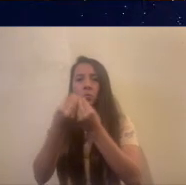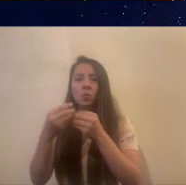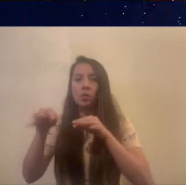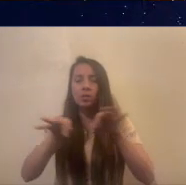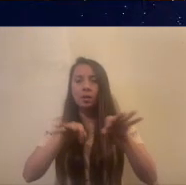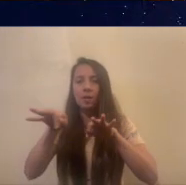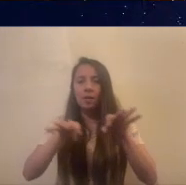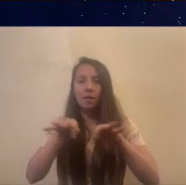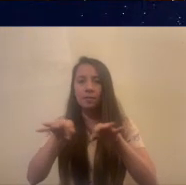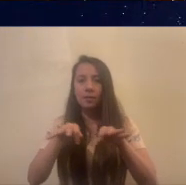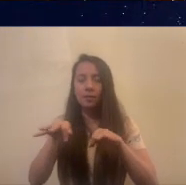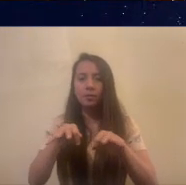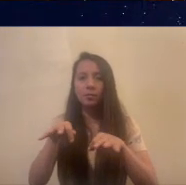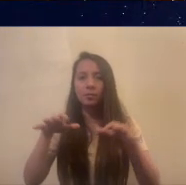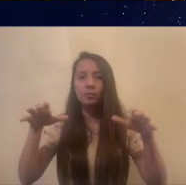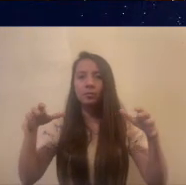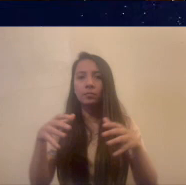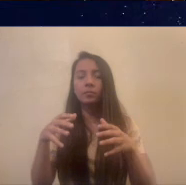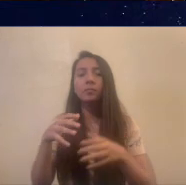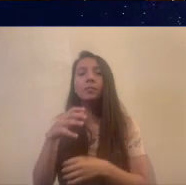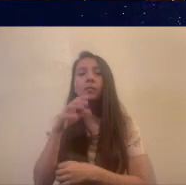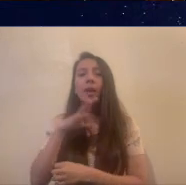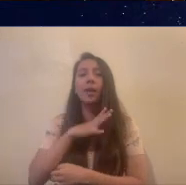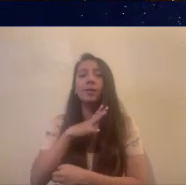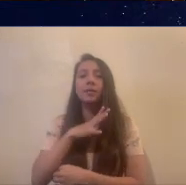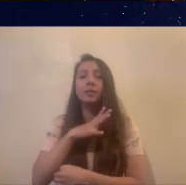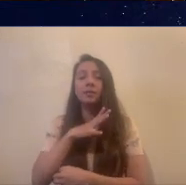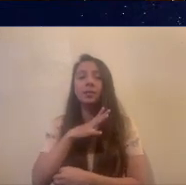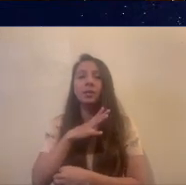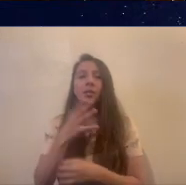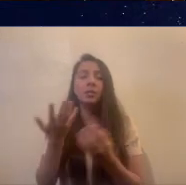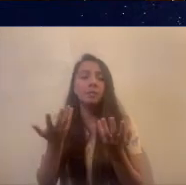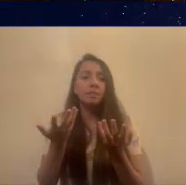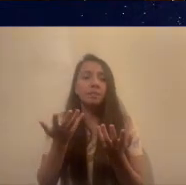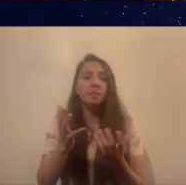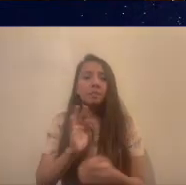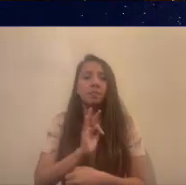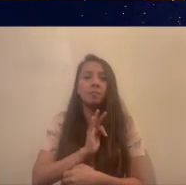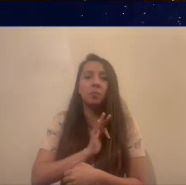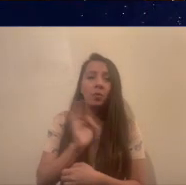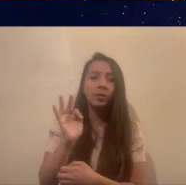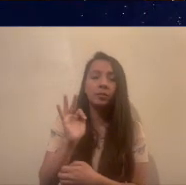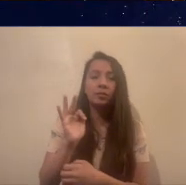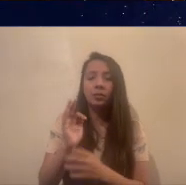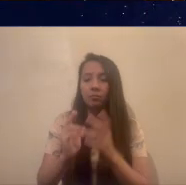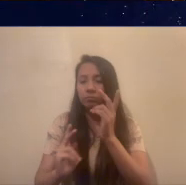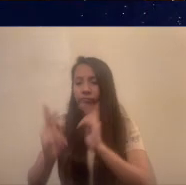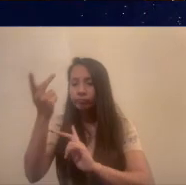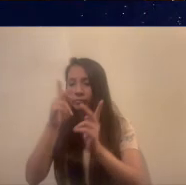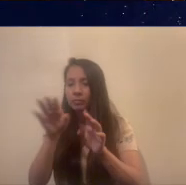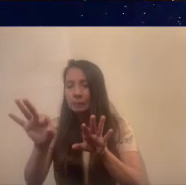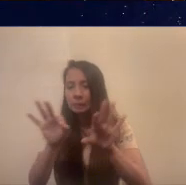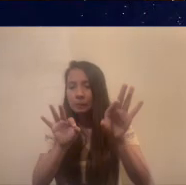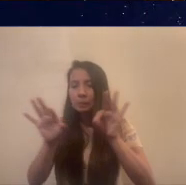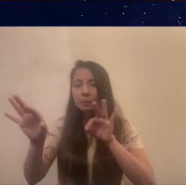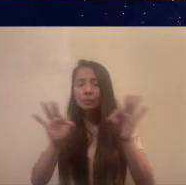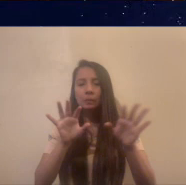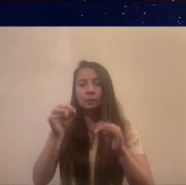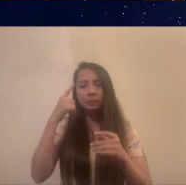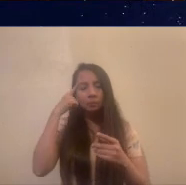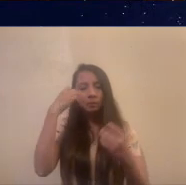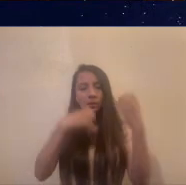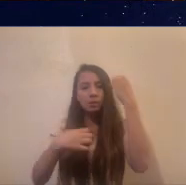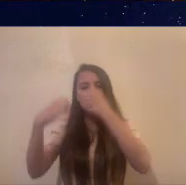trabajamos en coordinación, nos han ofrecido una serie de posibles cultivares para elegir con